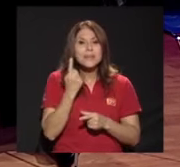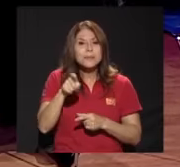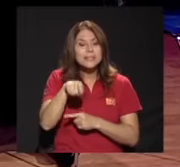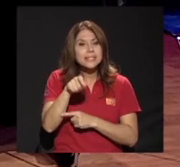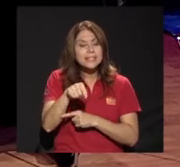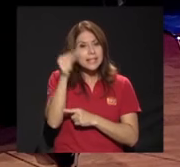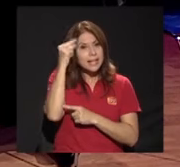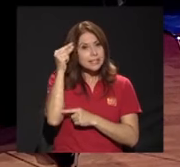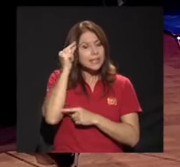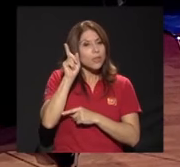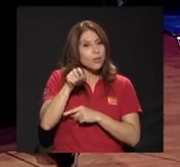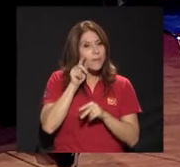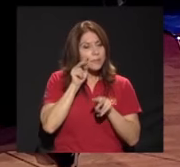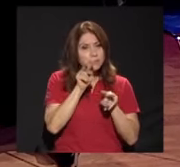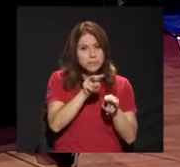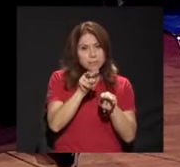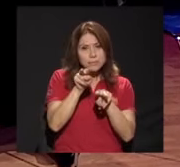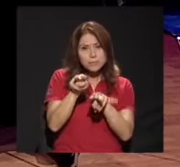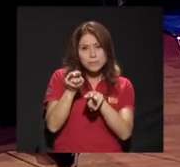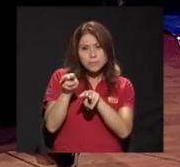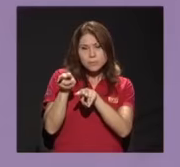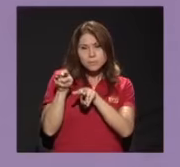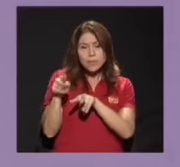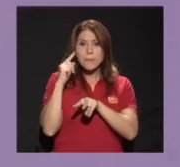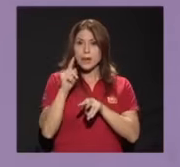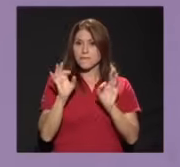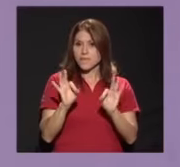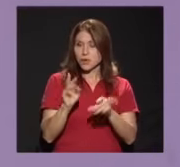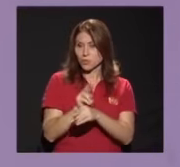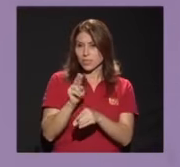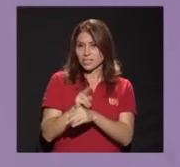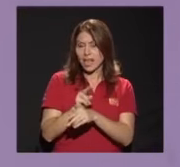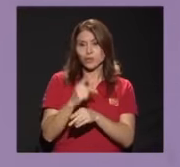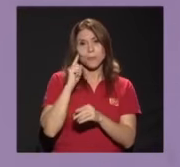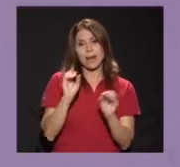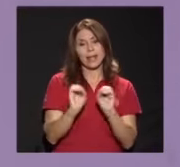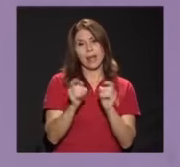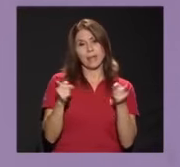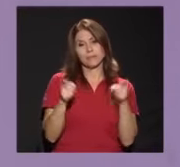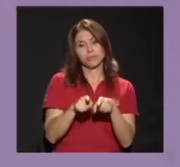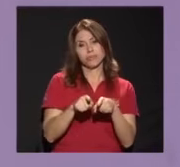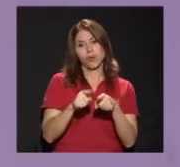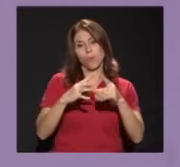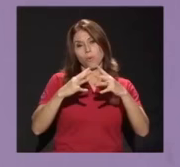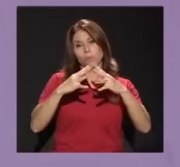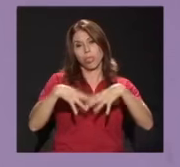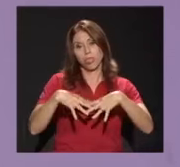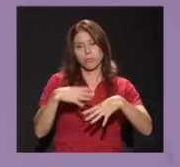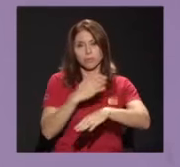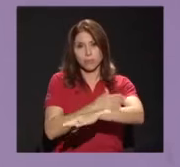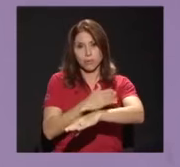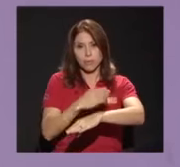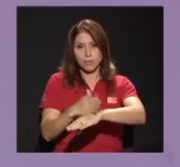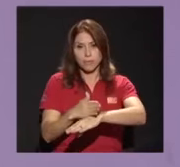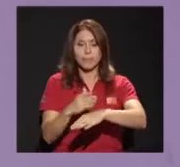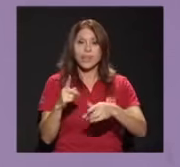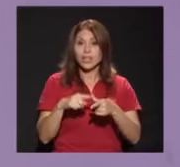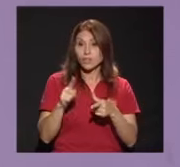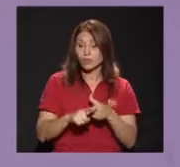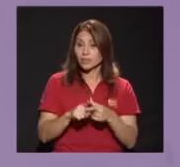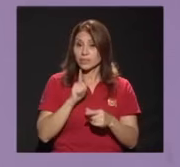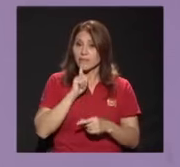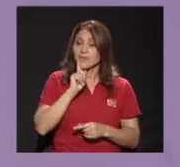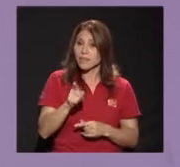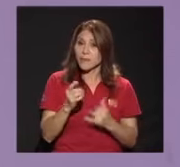vigilante sean bien utilizados, ¿verdad? Y no sean lastimados o no sean dañados. Entonces, efectivamente, en este